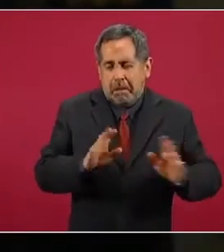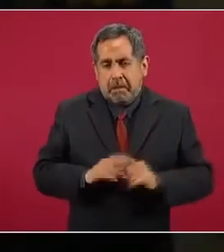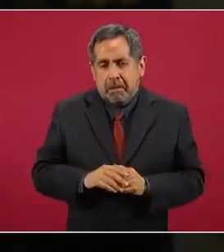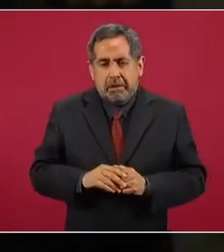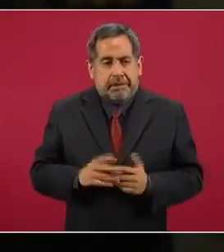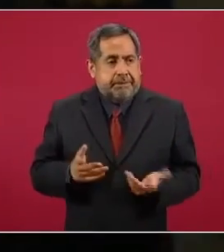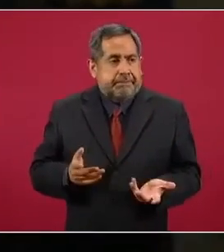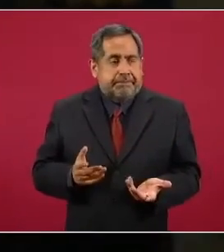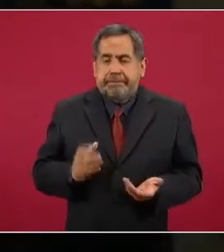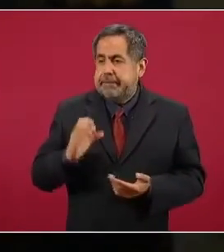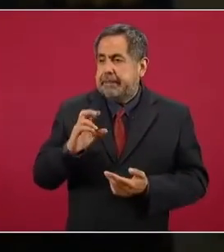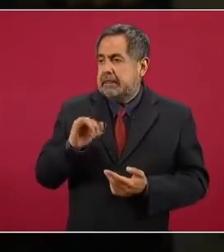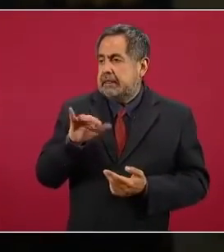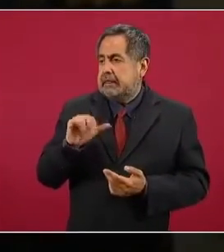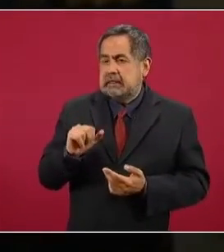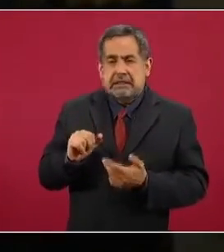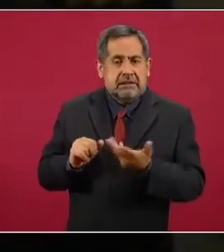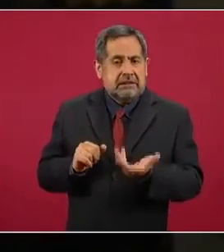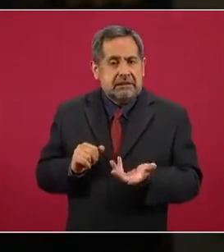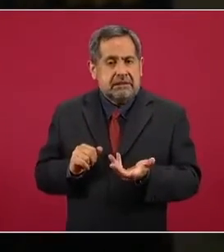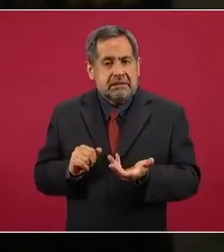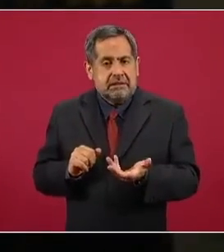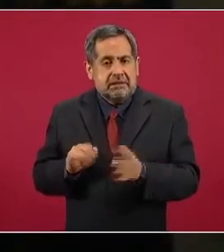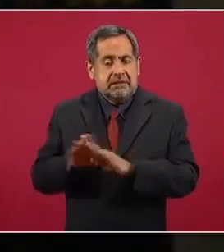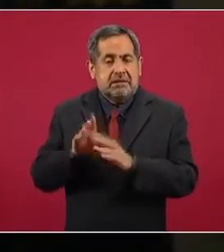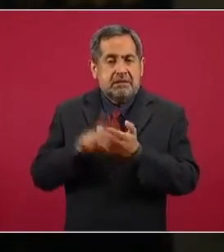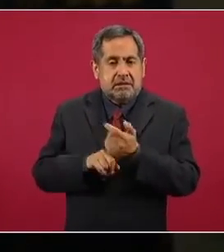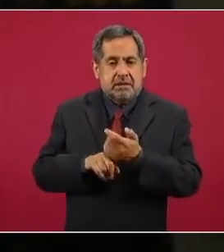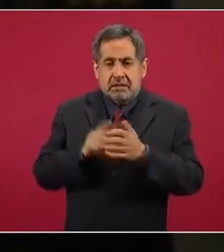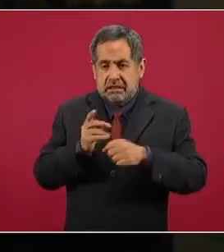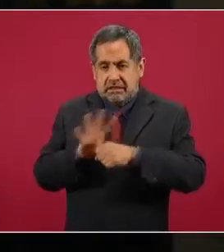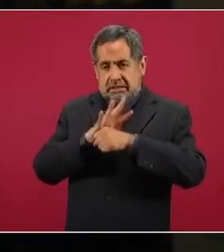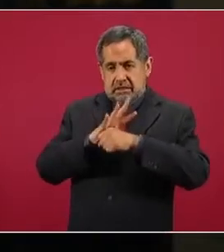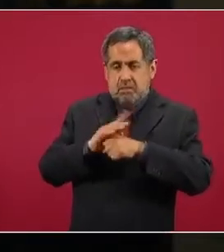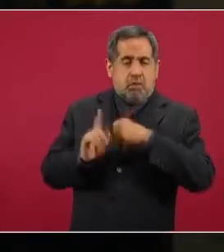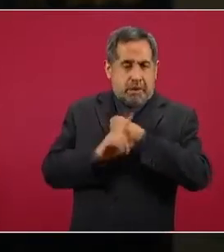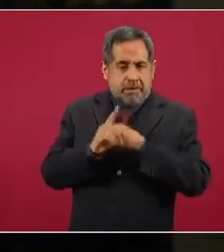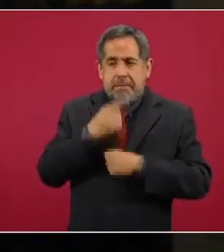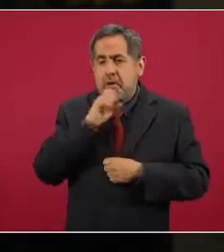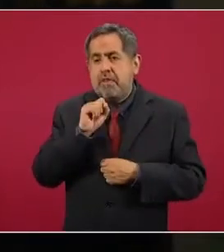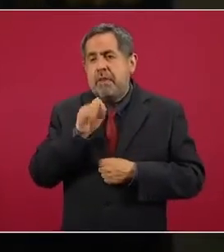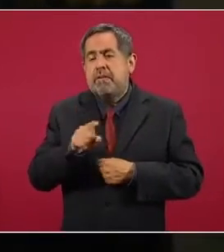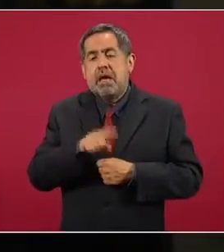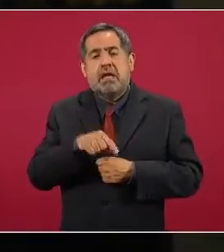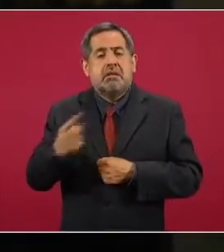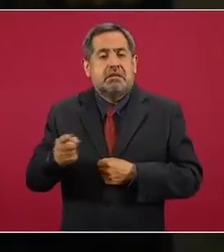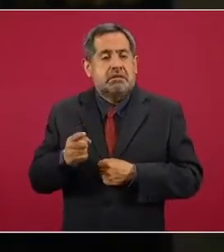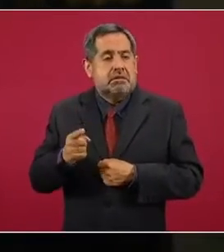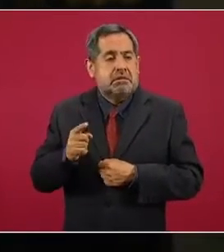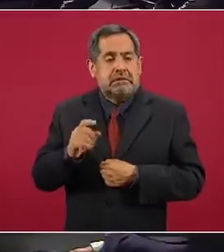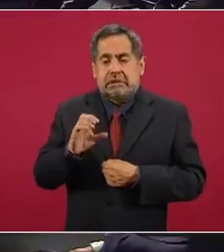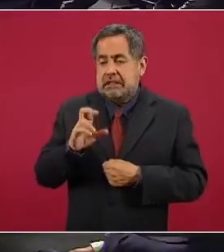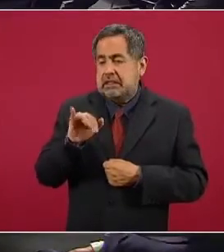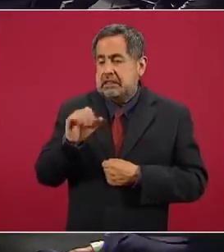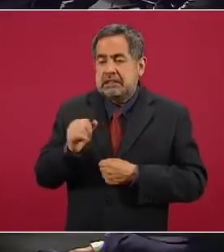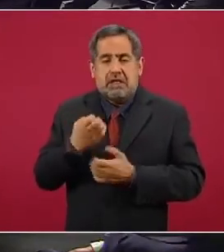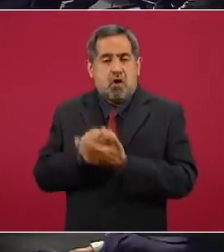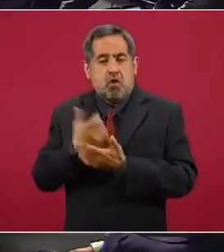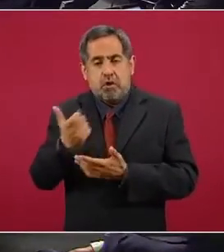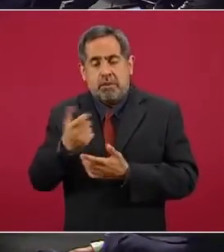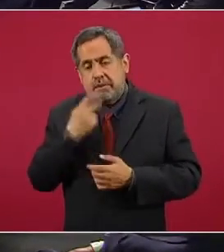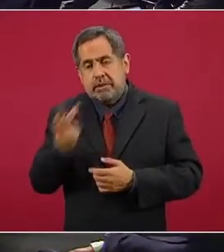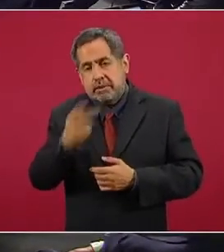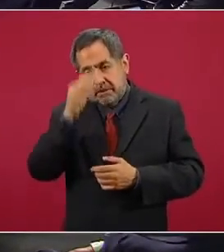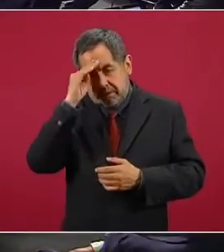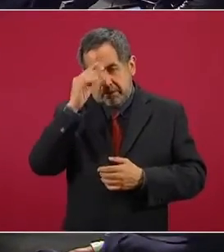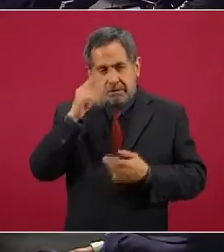estamos en una crisis no solo de salud, sino en una crisis económica. Esa es mi